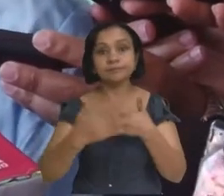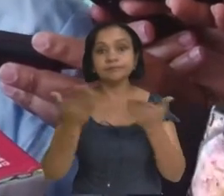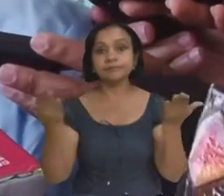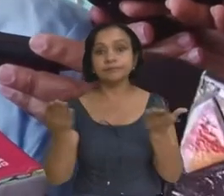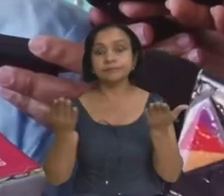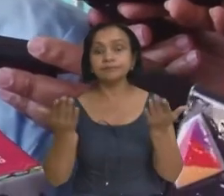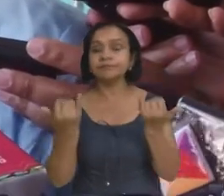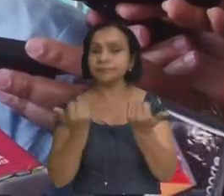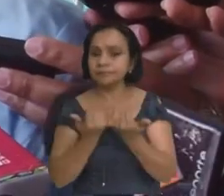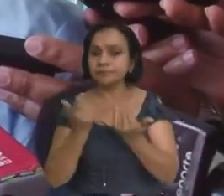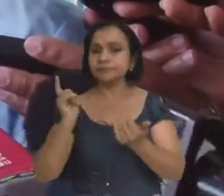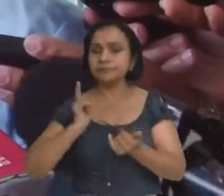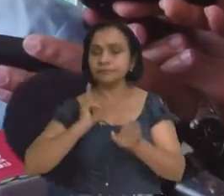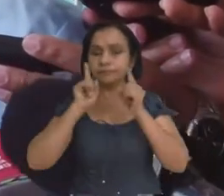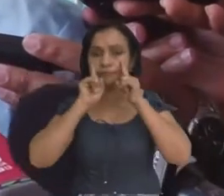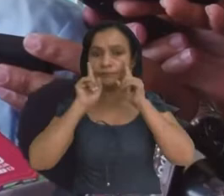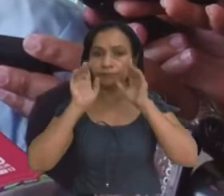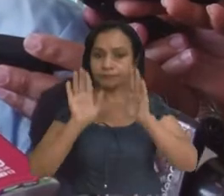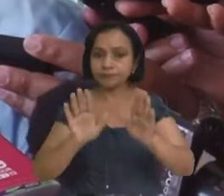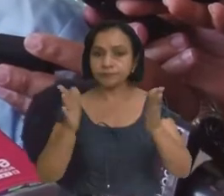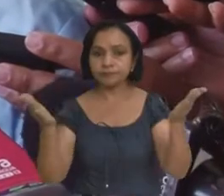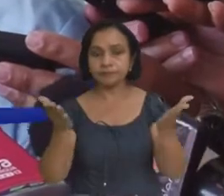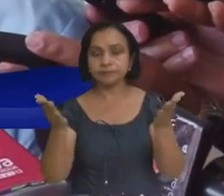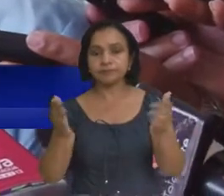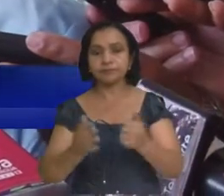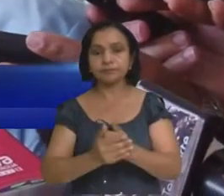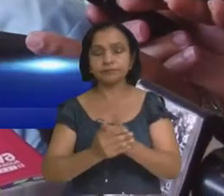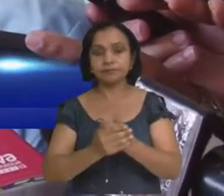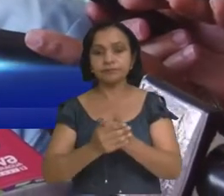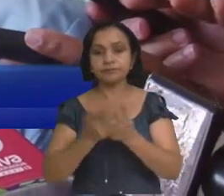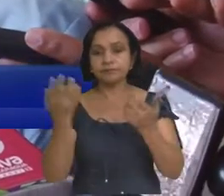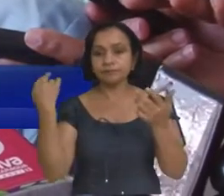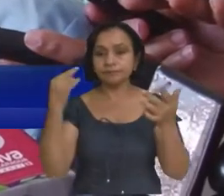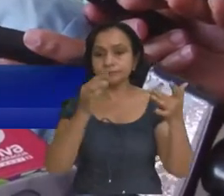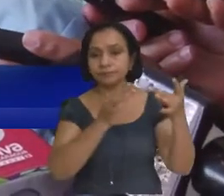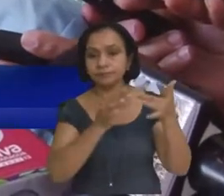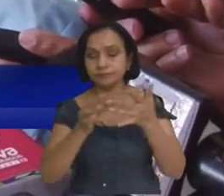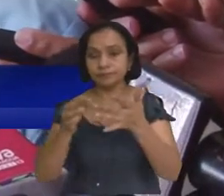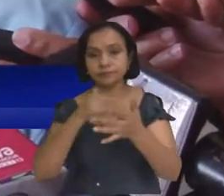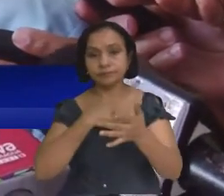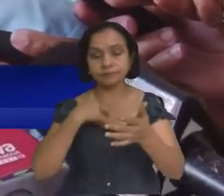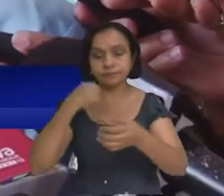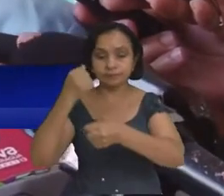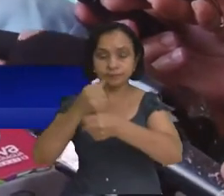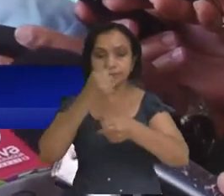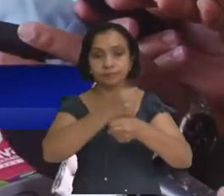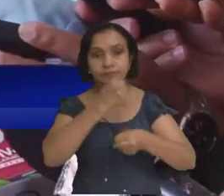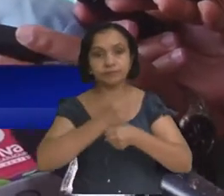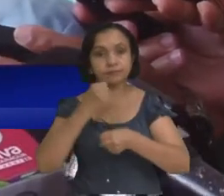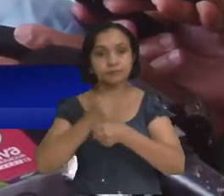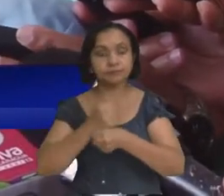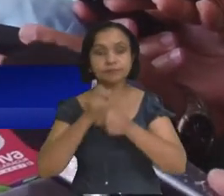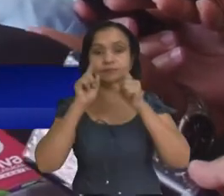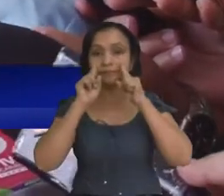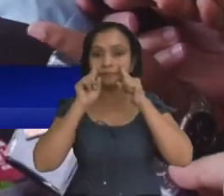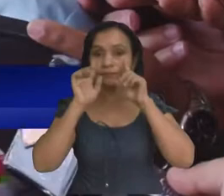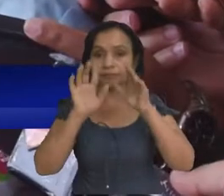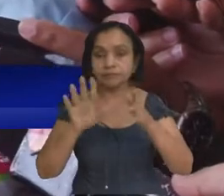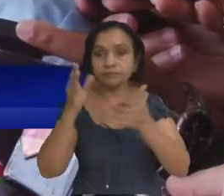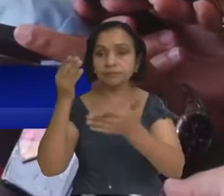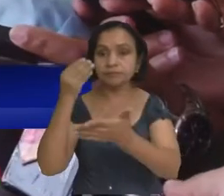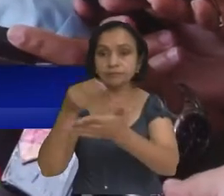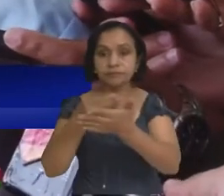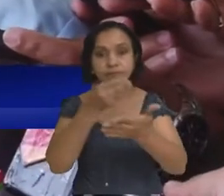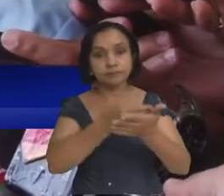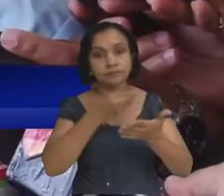Así que tenemos que cuidar la protección del empleo y la generación del empleo, también cuidando el consumo, porque